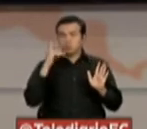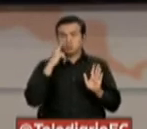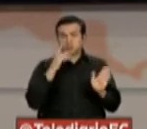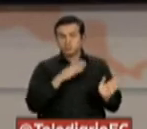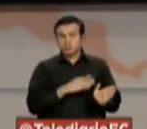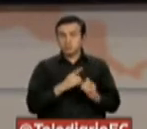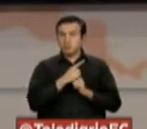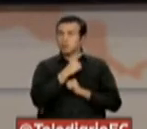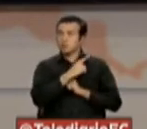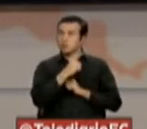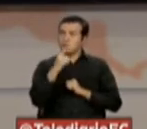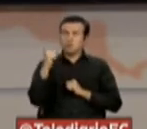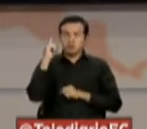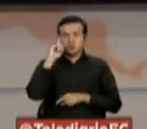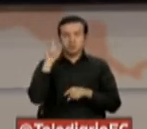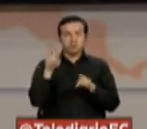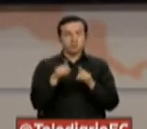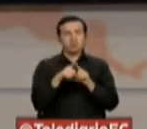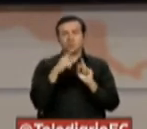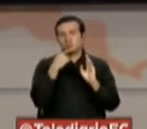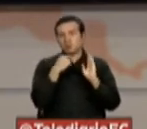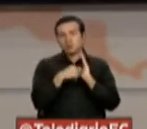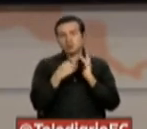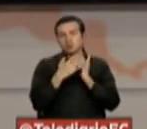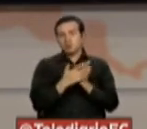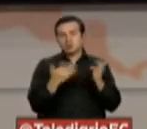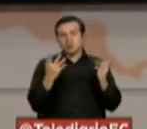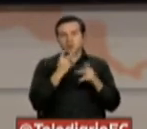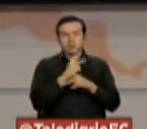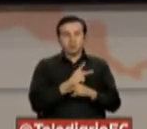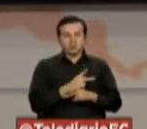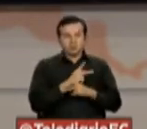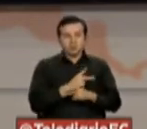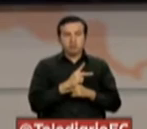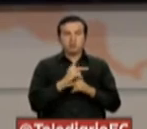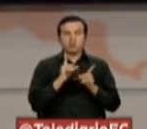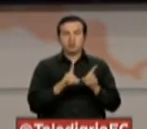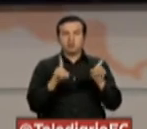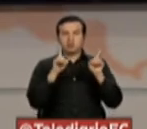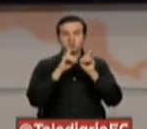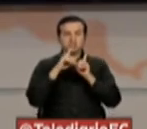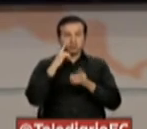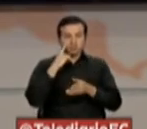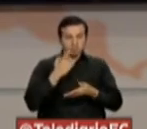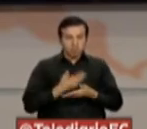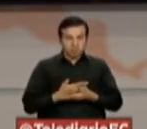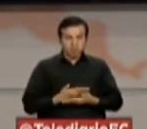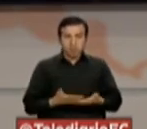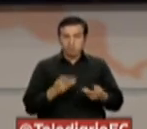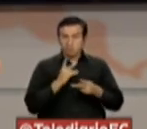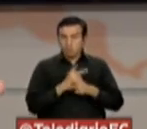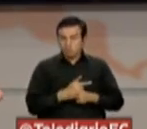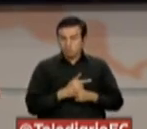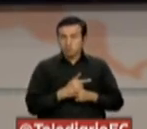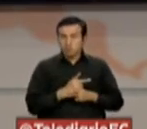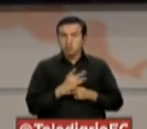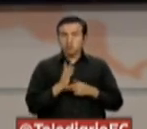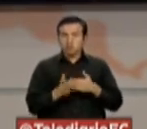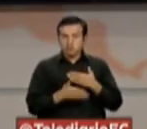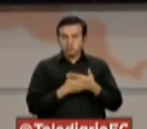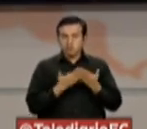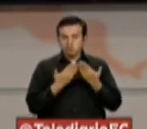dependiendo de cada uno de los acuerdos, en el cual, por ejemplo, la protección de los datos de prueba es uno de los elementos que se